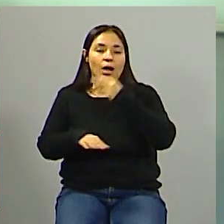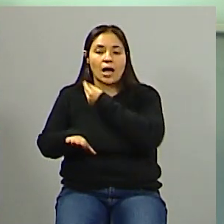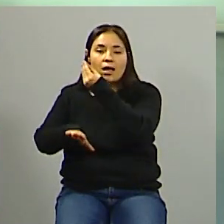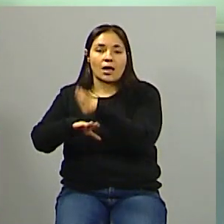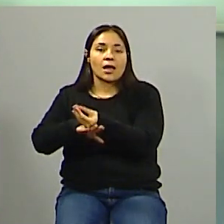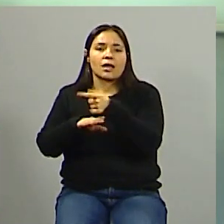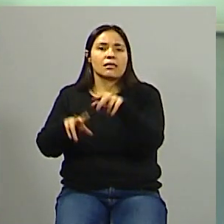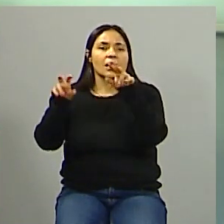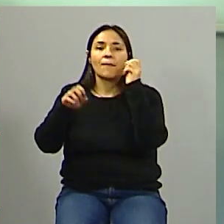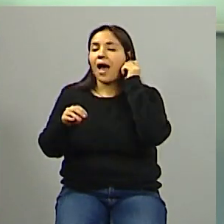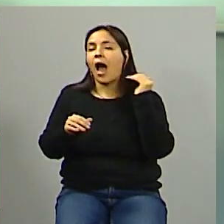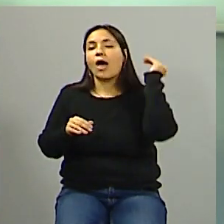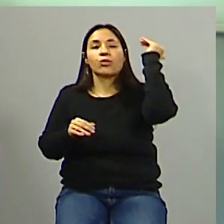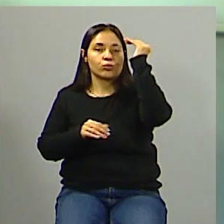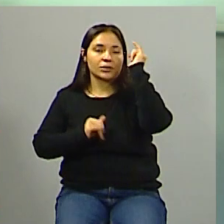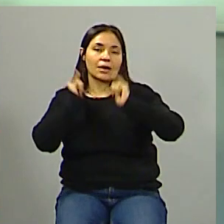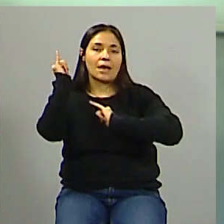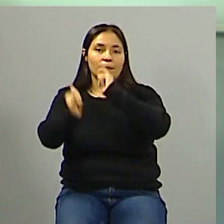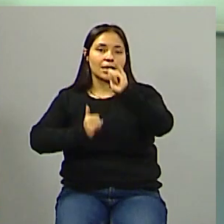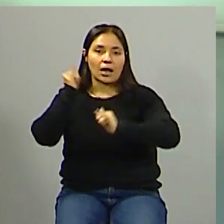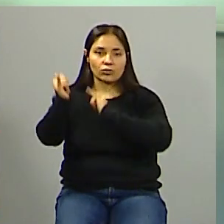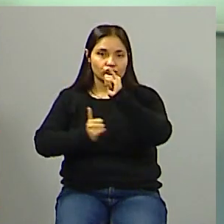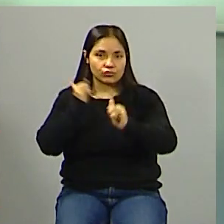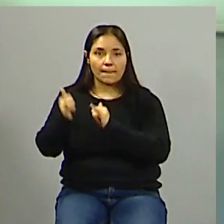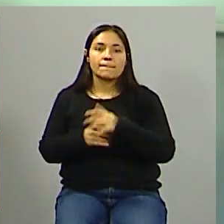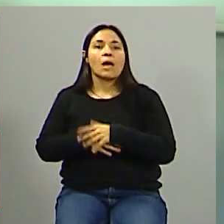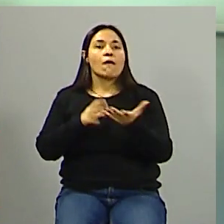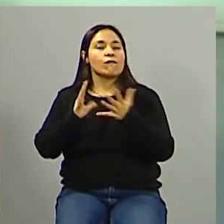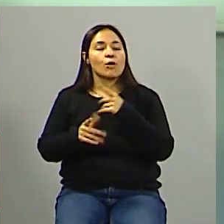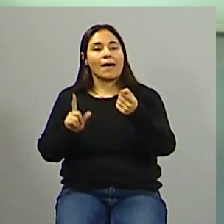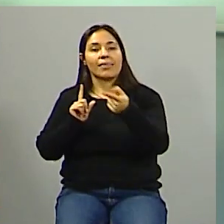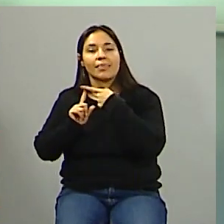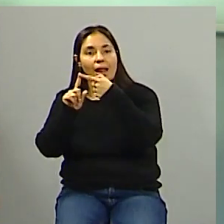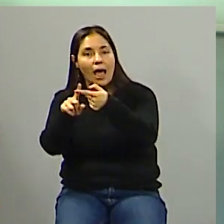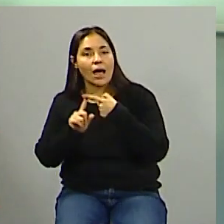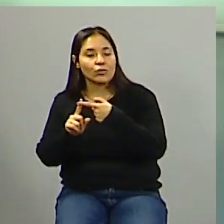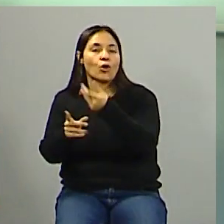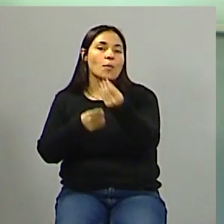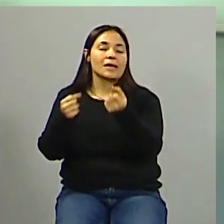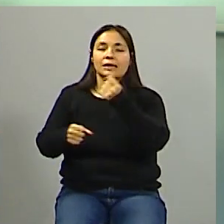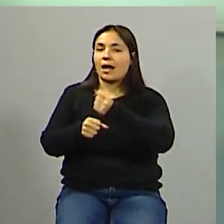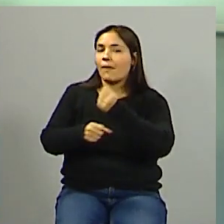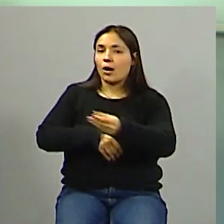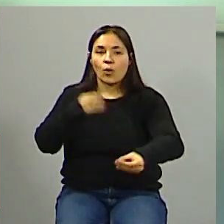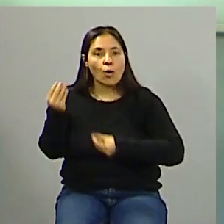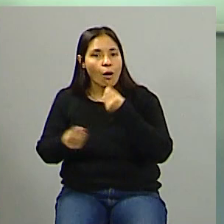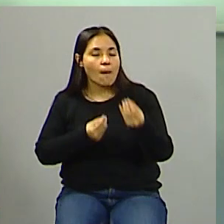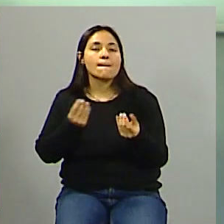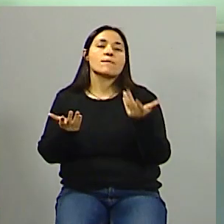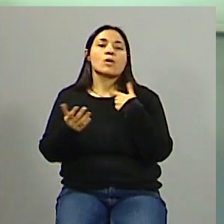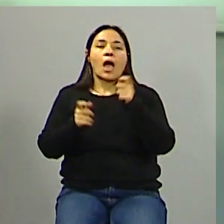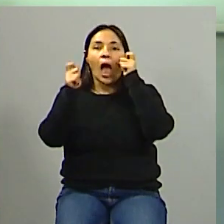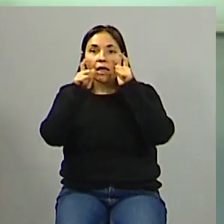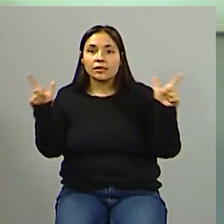de adultos, de personas adultas, cómo es el trato, qué se viene haciendo, cómo se viene trabajando, algunas señales que hay que